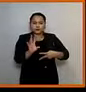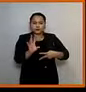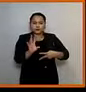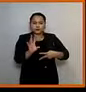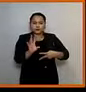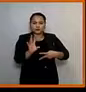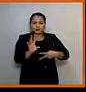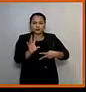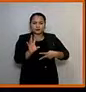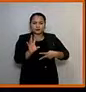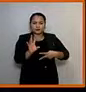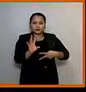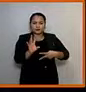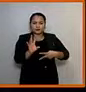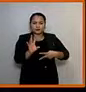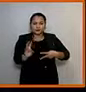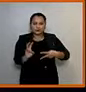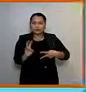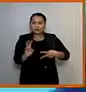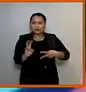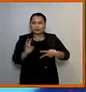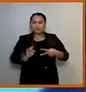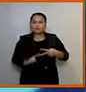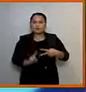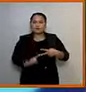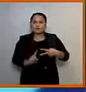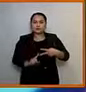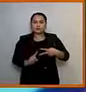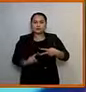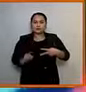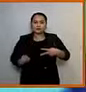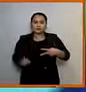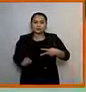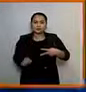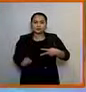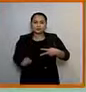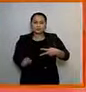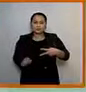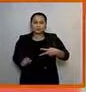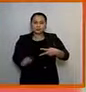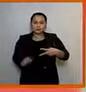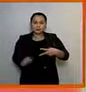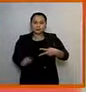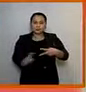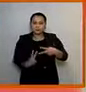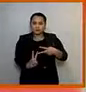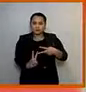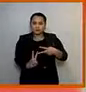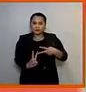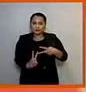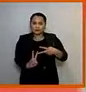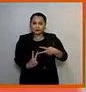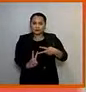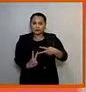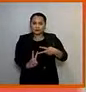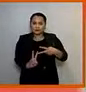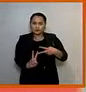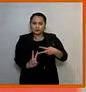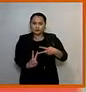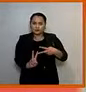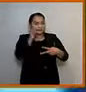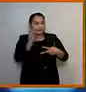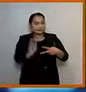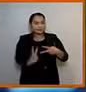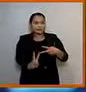7, primer número ganador, 77. Segundo número ganador, primer dígito. 2, segundo dígito,